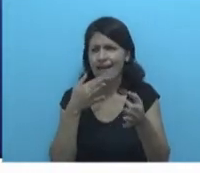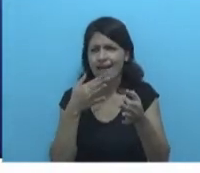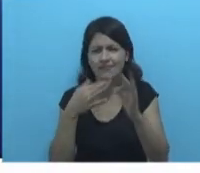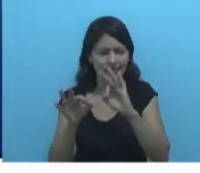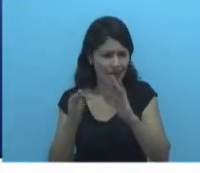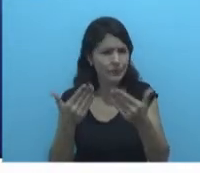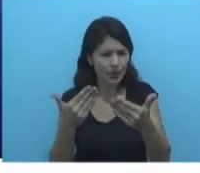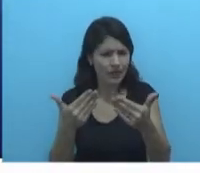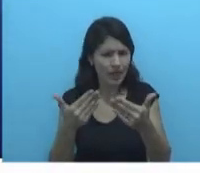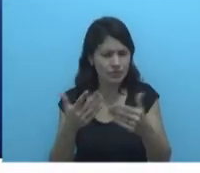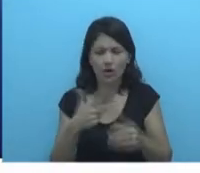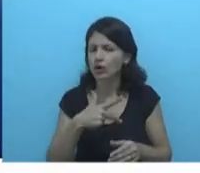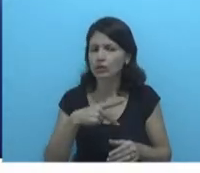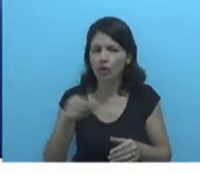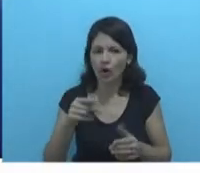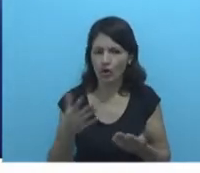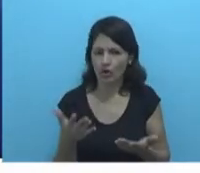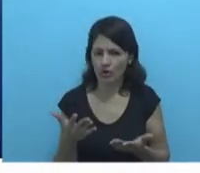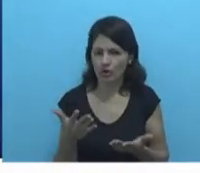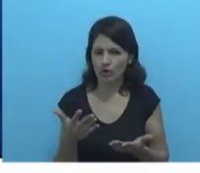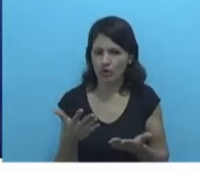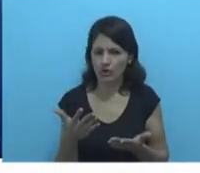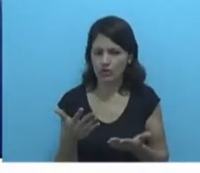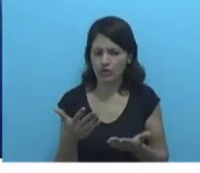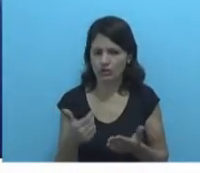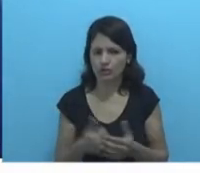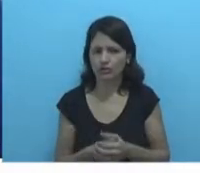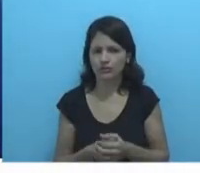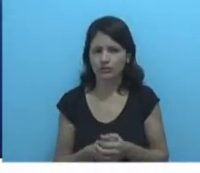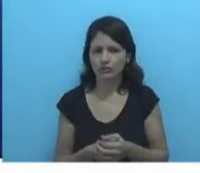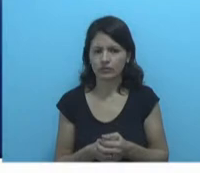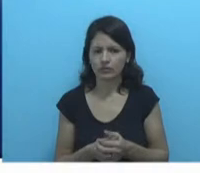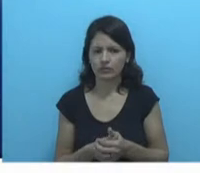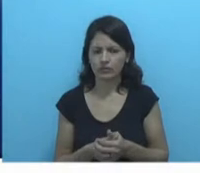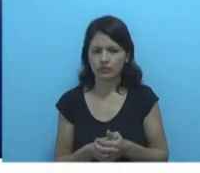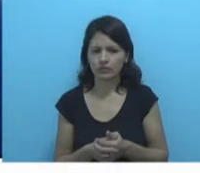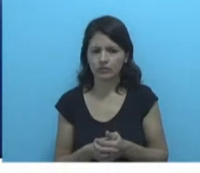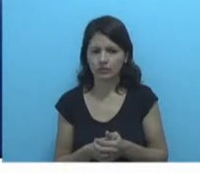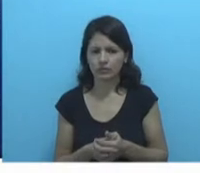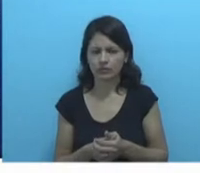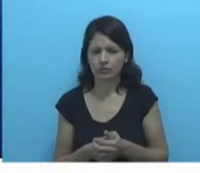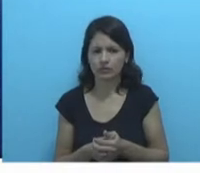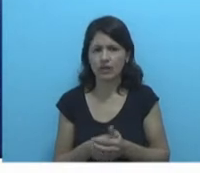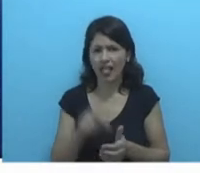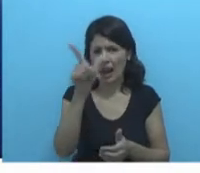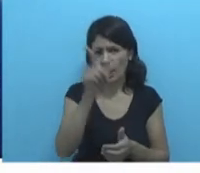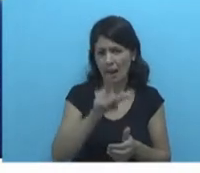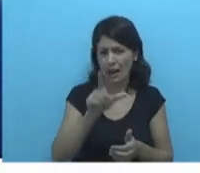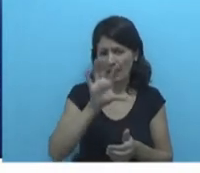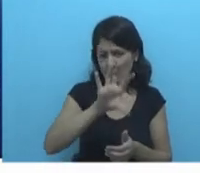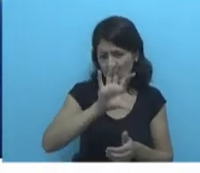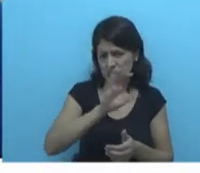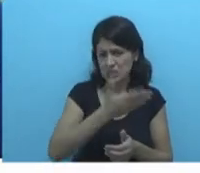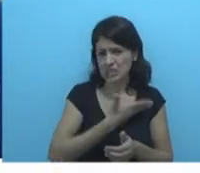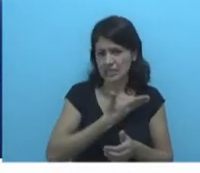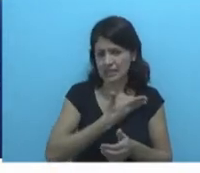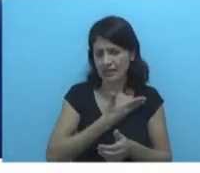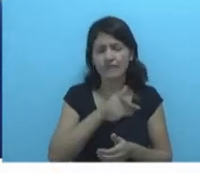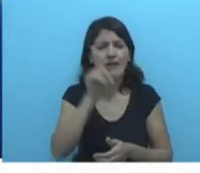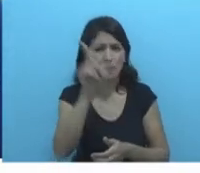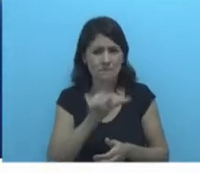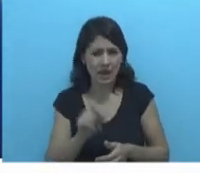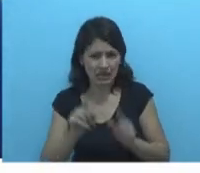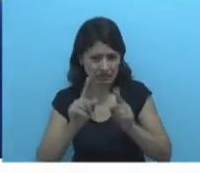valor no repercute en la cantidad de crías que van a haber a lo largo y ancho de la provincia de Santa Fe y de todo el